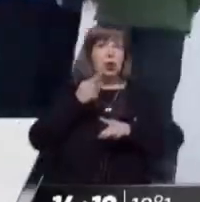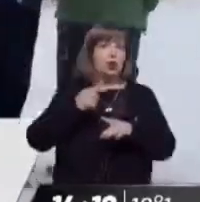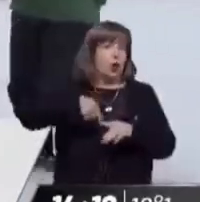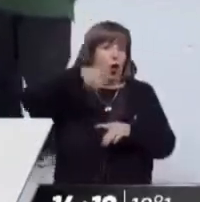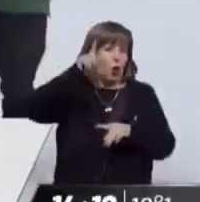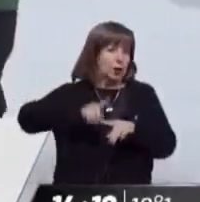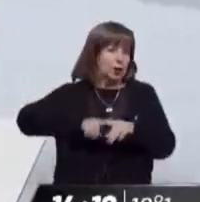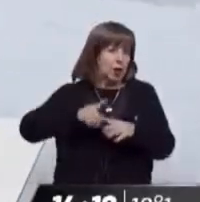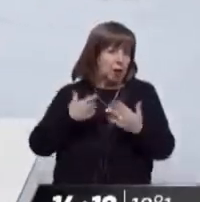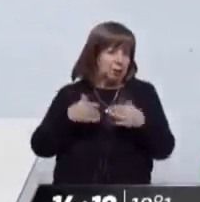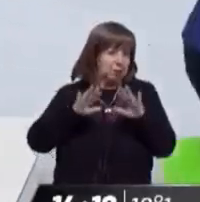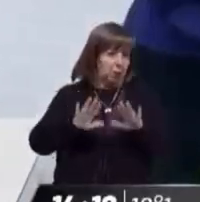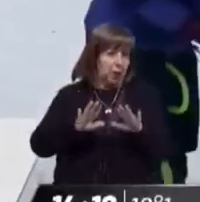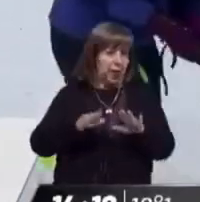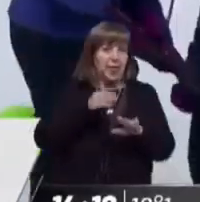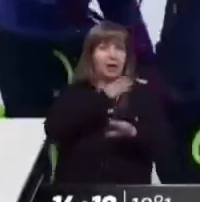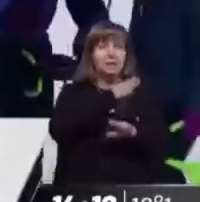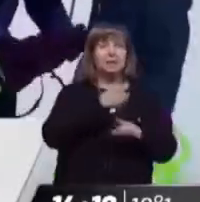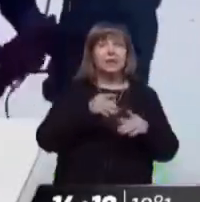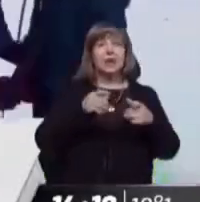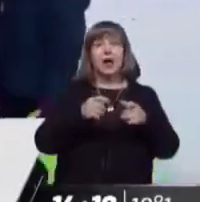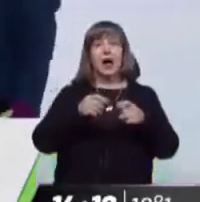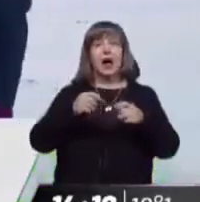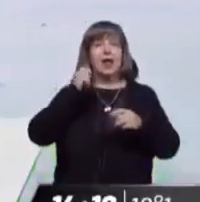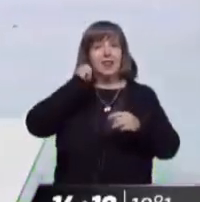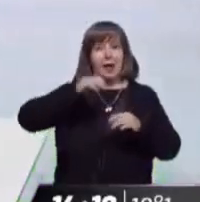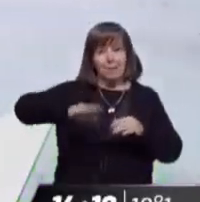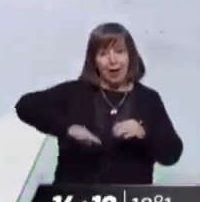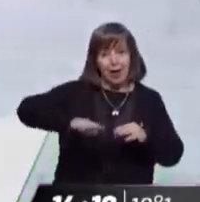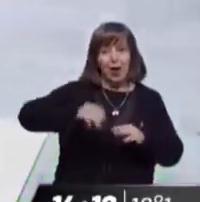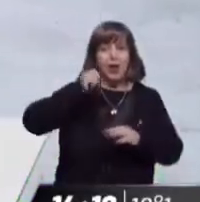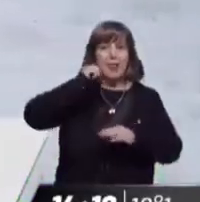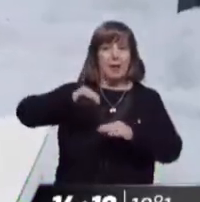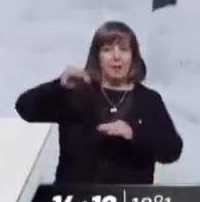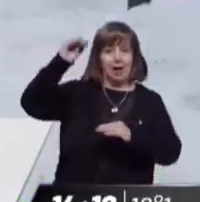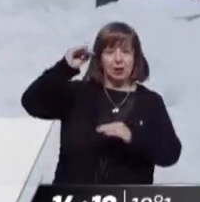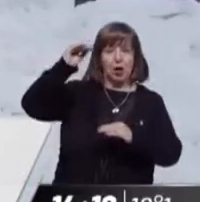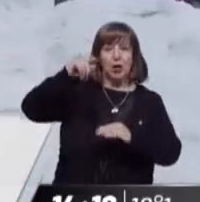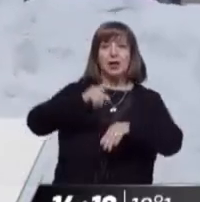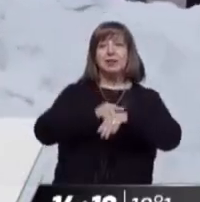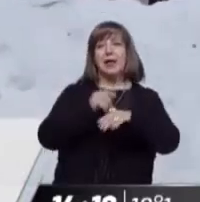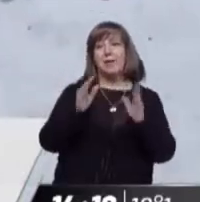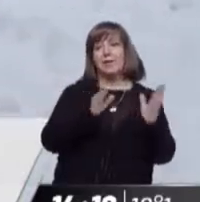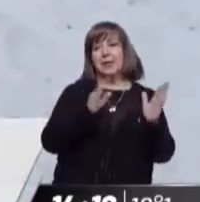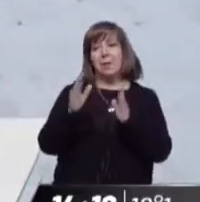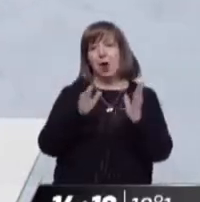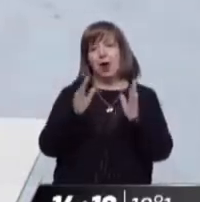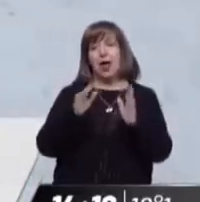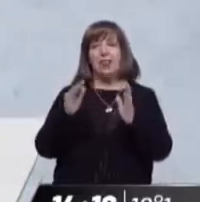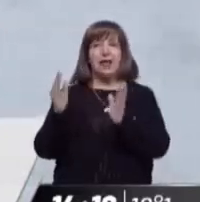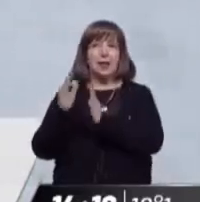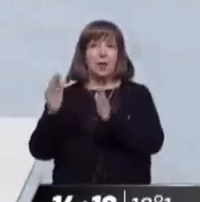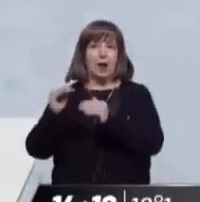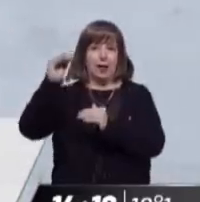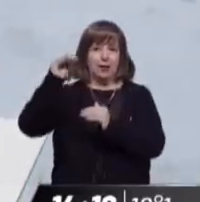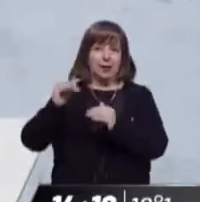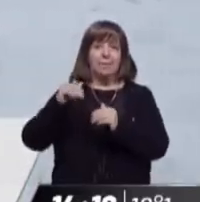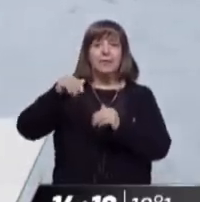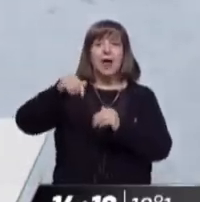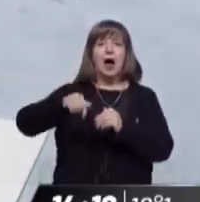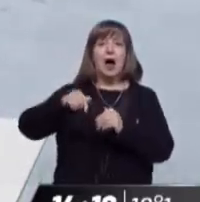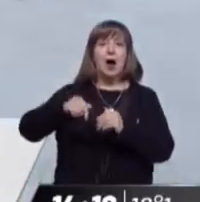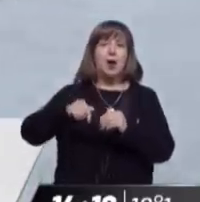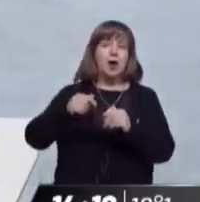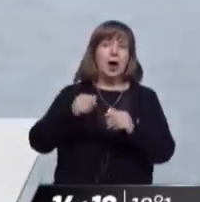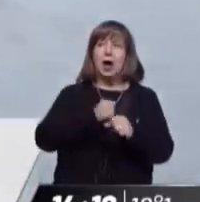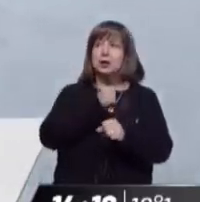también. Y eso está dividido en menores y mayores y temporada alta y temporada baja. Precios aproximados. Ahora en temporada baja, que